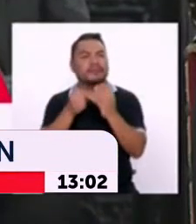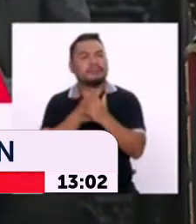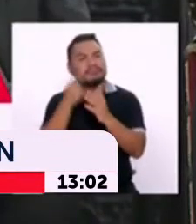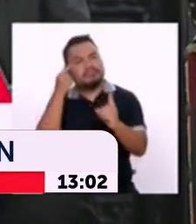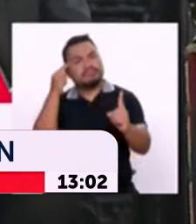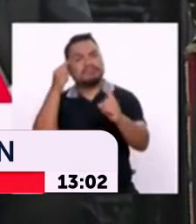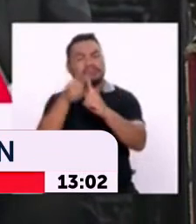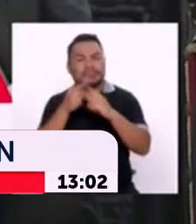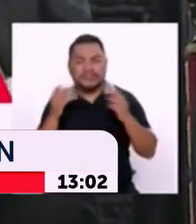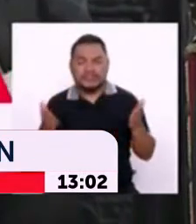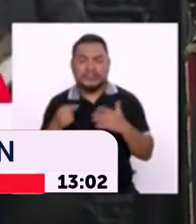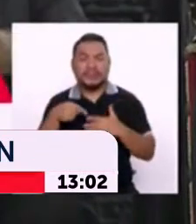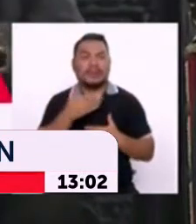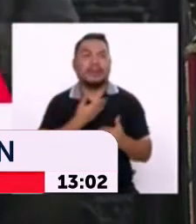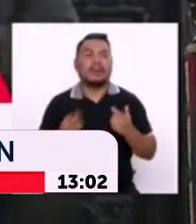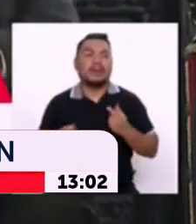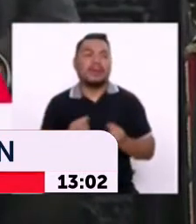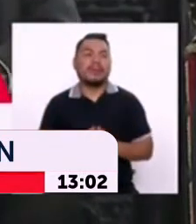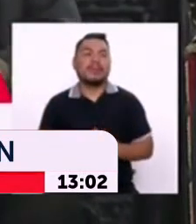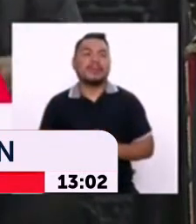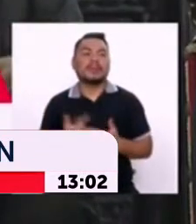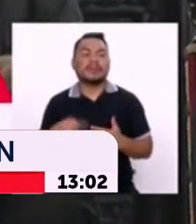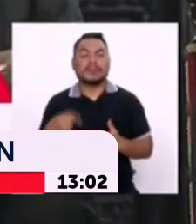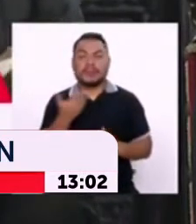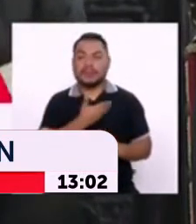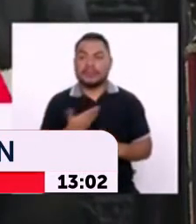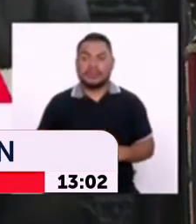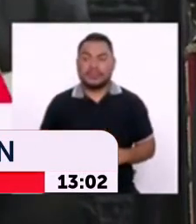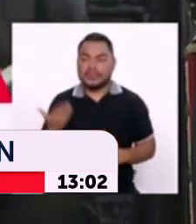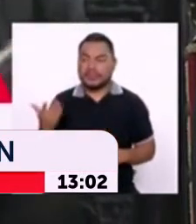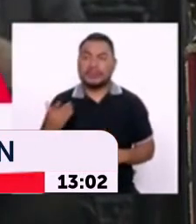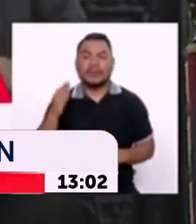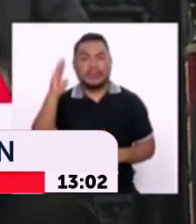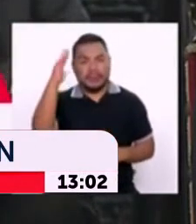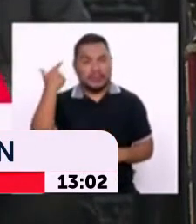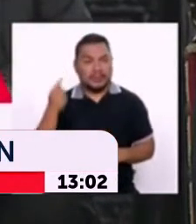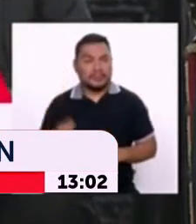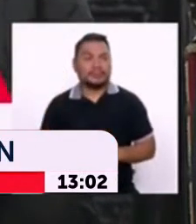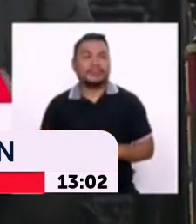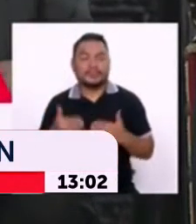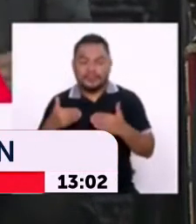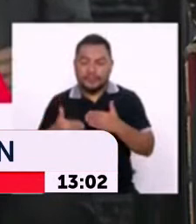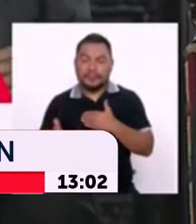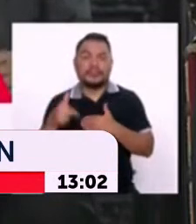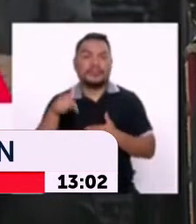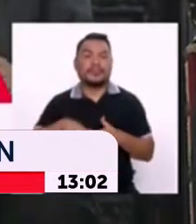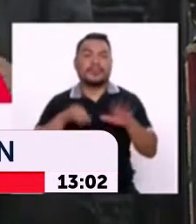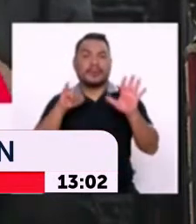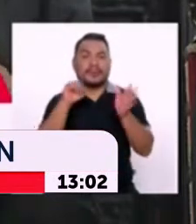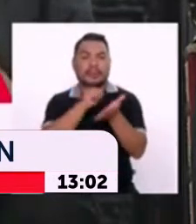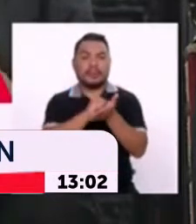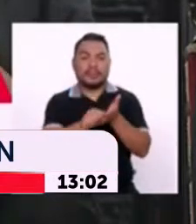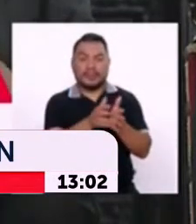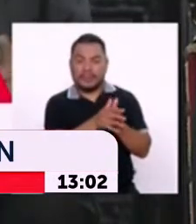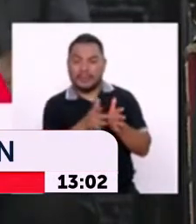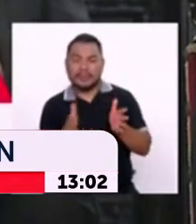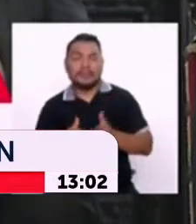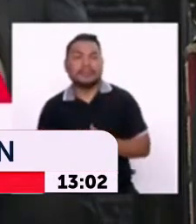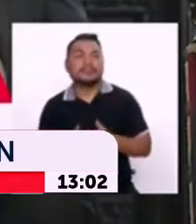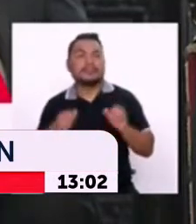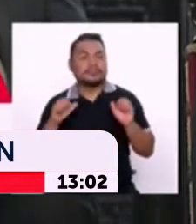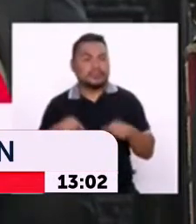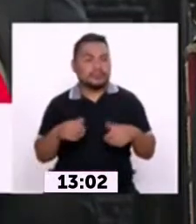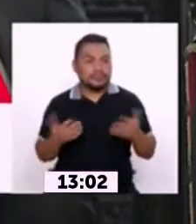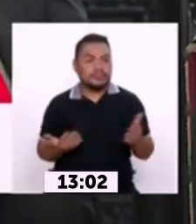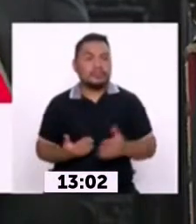retos los que ha afrontado el gobierno de la presidenta Dina Boluarte durante estos 6 meses.